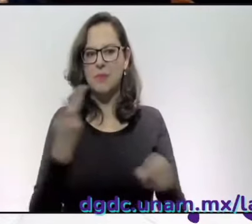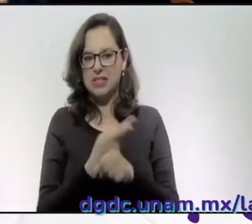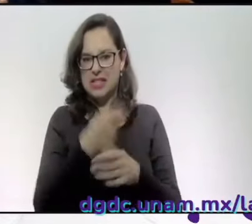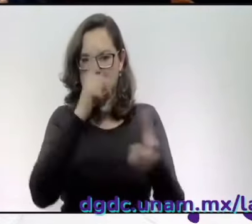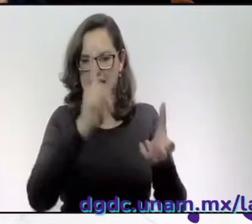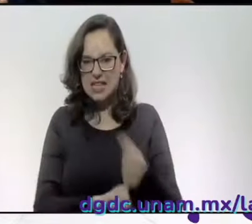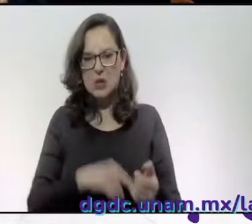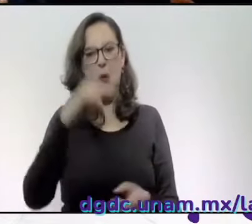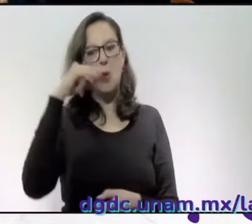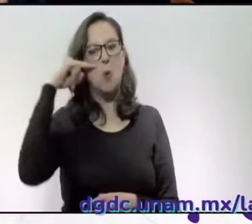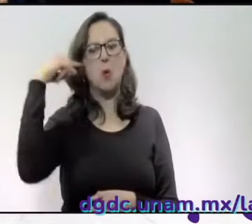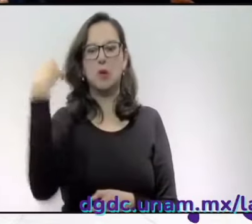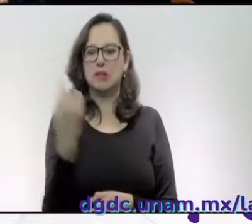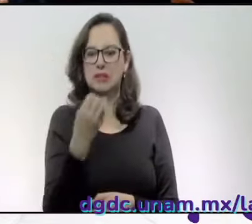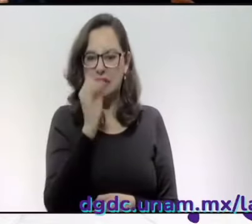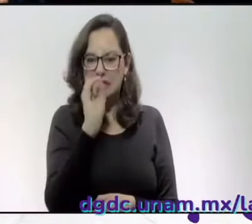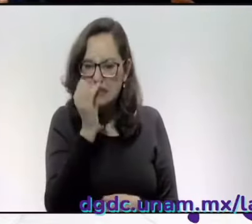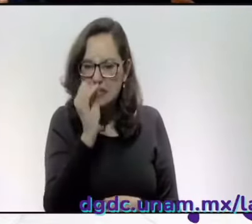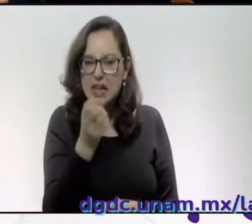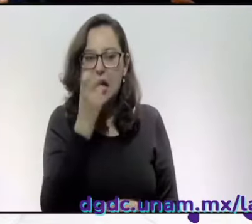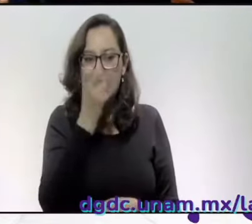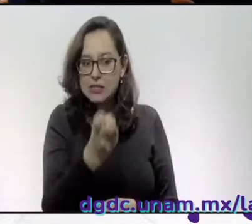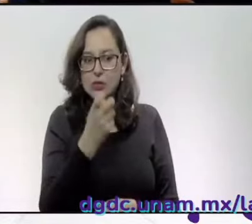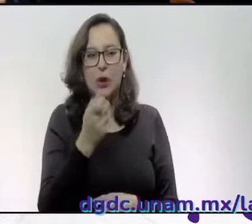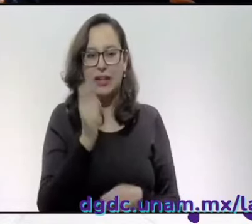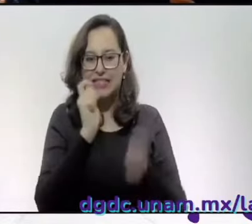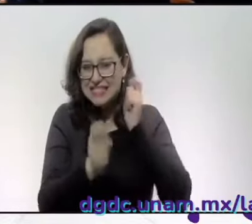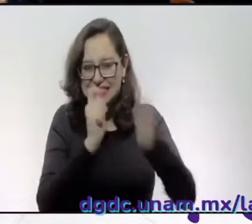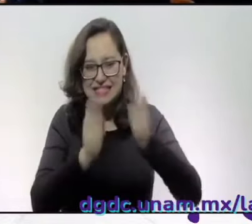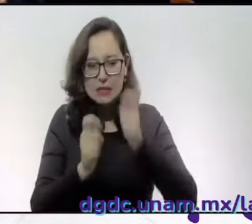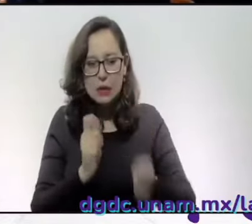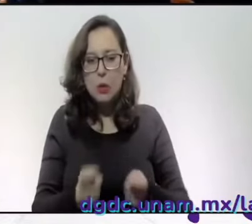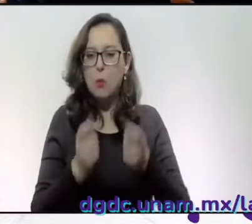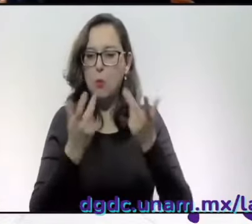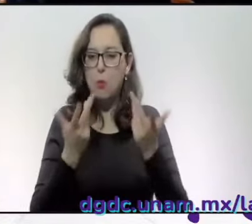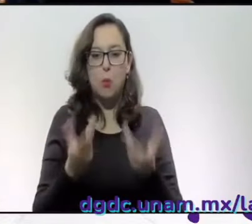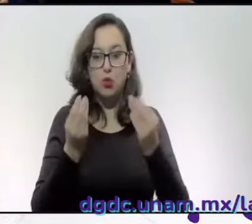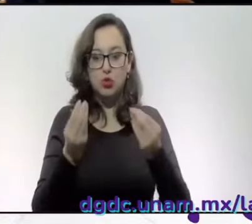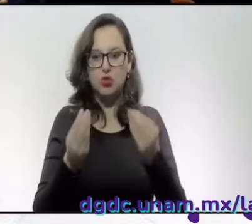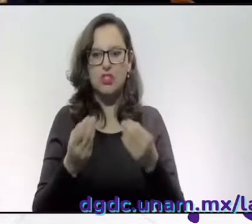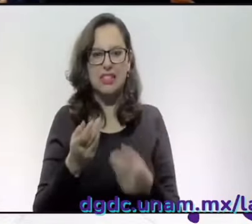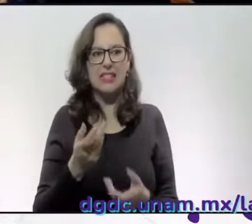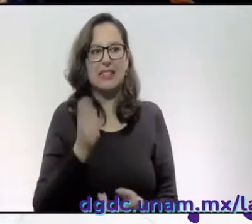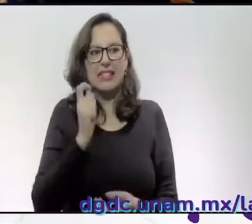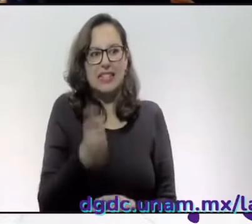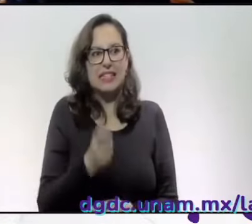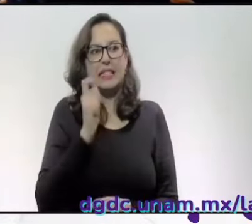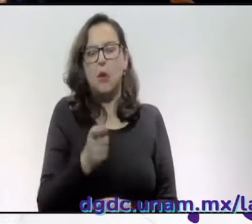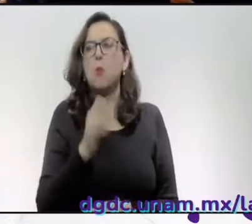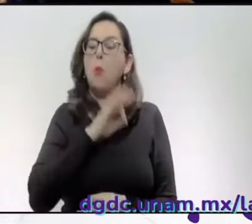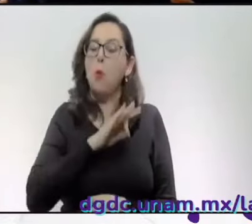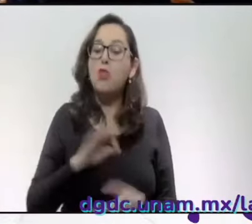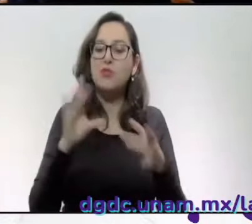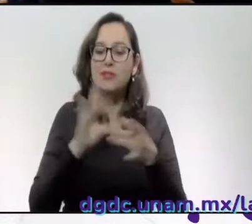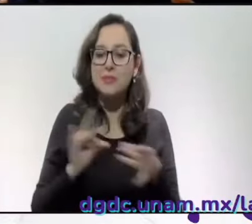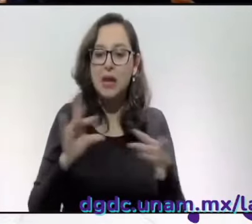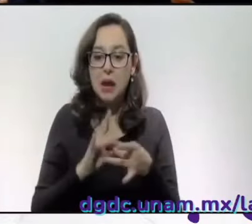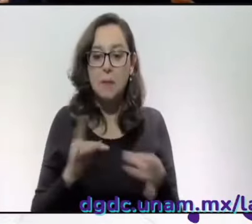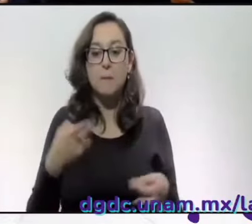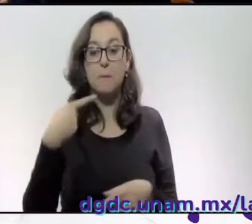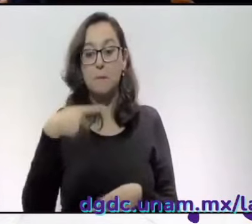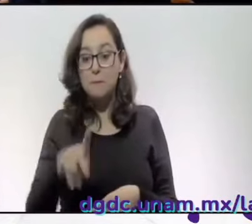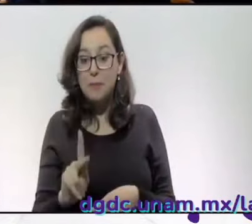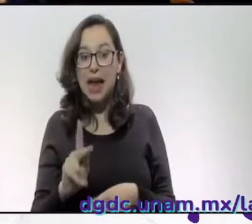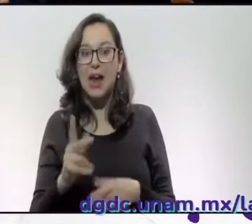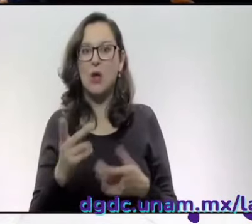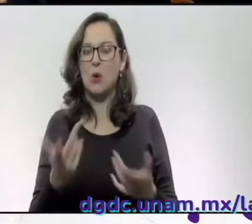¿Qué son las partículas elementales? A mí eso me gustaría saber. ¿Qué son las partículas? ¿Qué es un electrón? Ya las podemos describir más o menos, pero ¿qué es? ¿Es un punto? ¿Es una